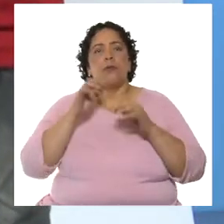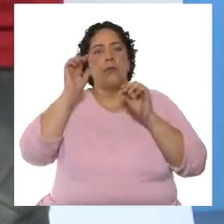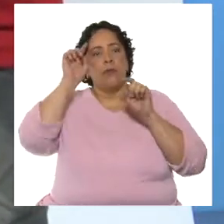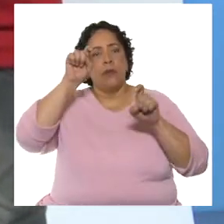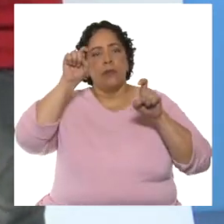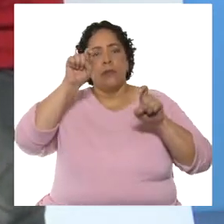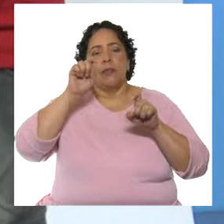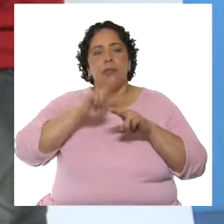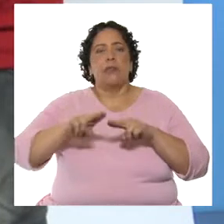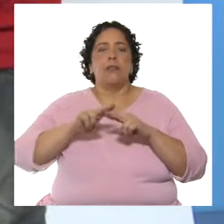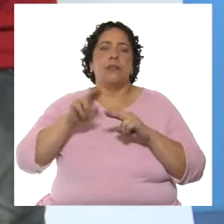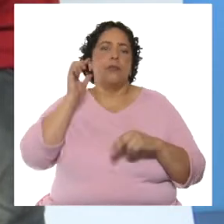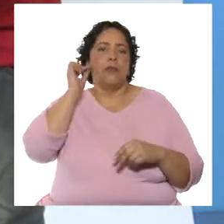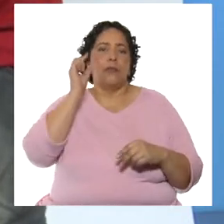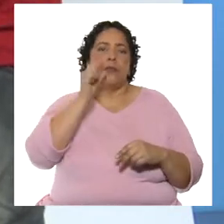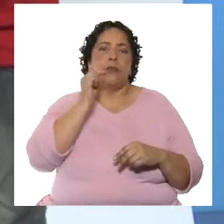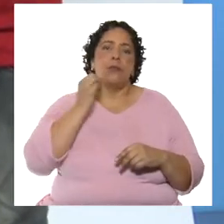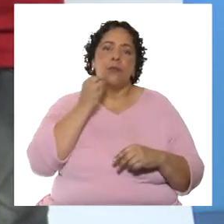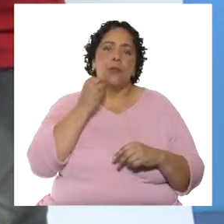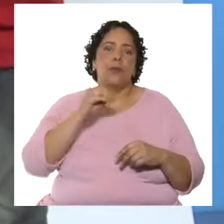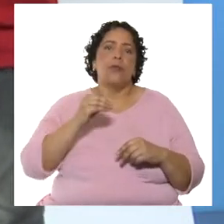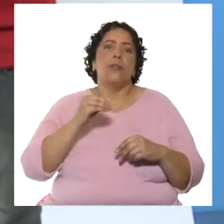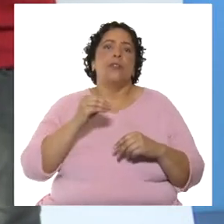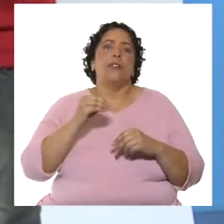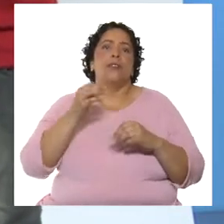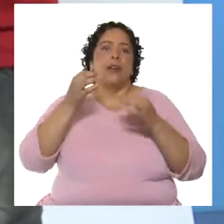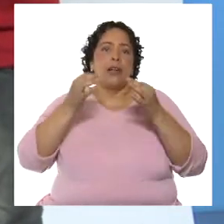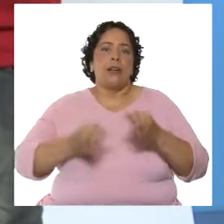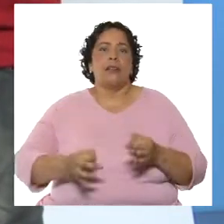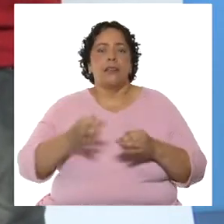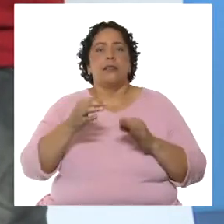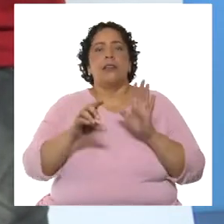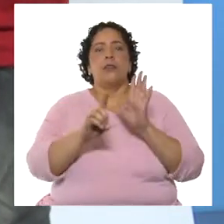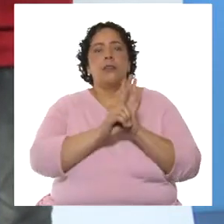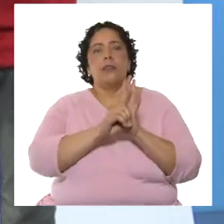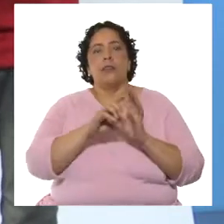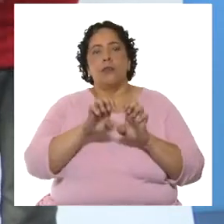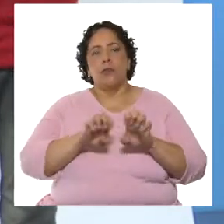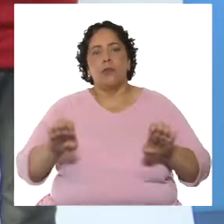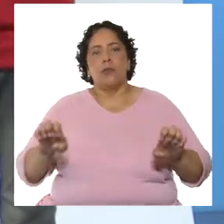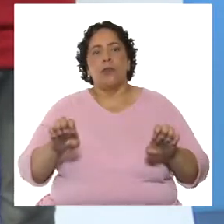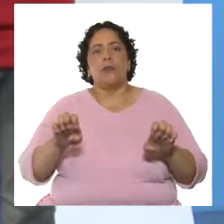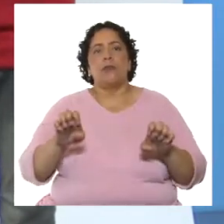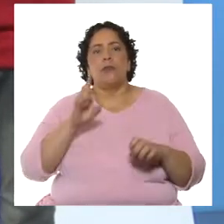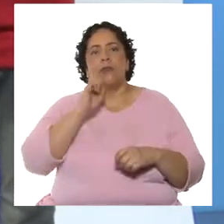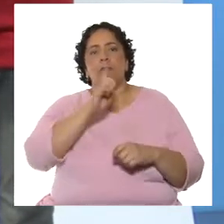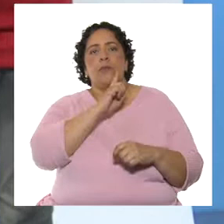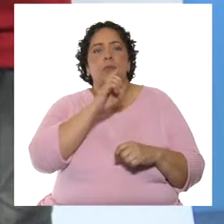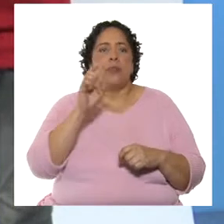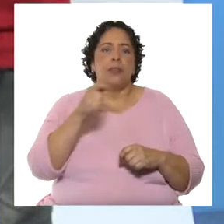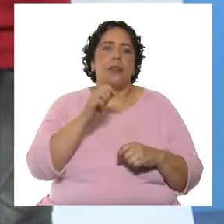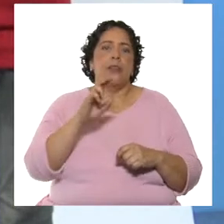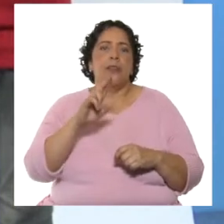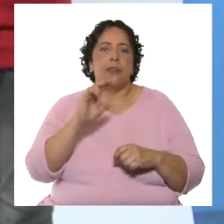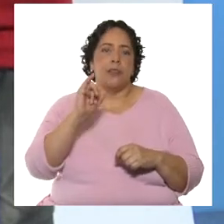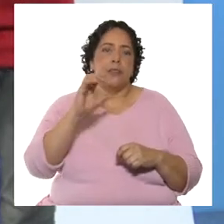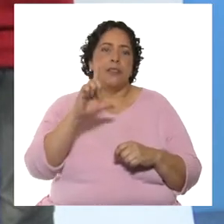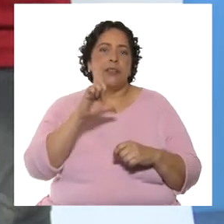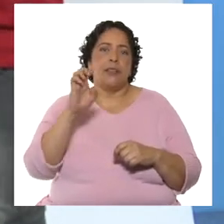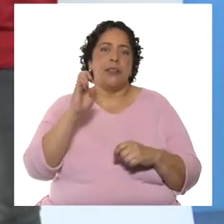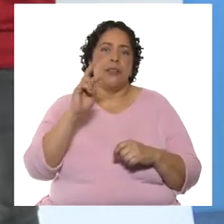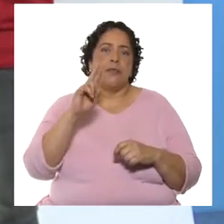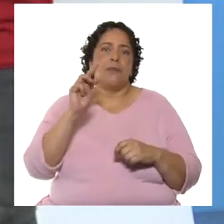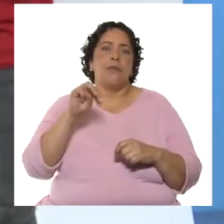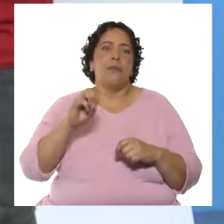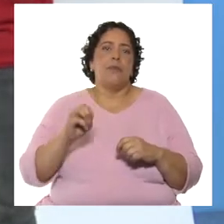los niños, niñas y adolescentes, claro, garantizando su derecho a la educación. Mi nombre es Guillermo y aquí me encuentro con mi queridísima